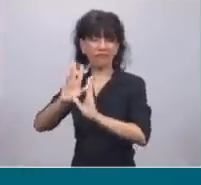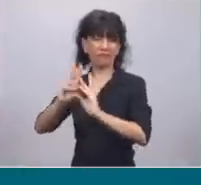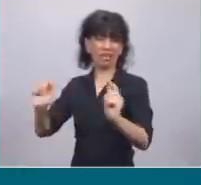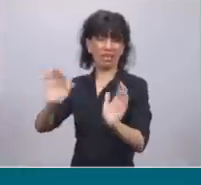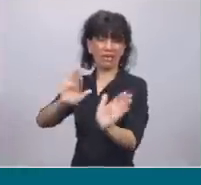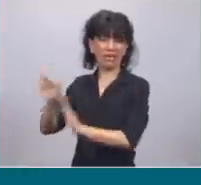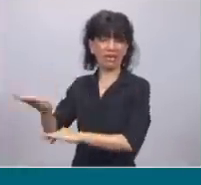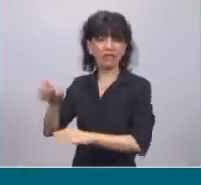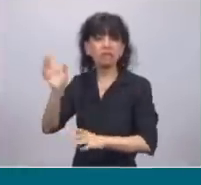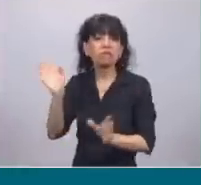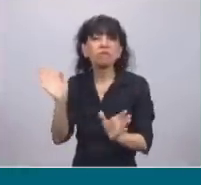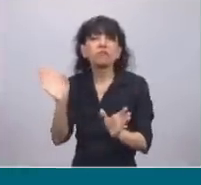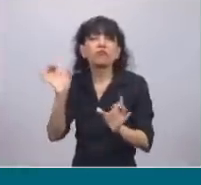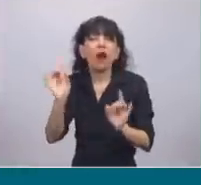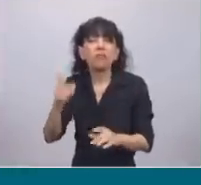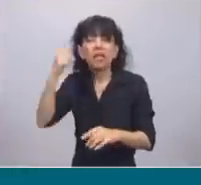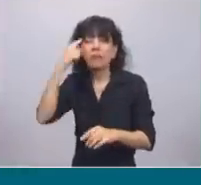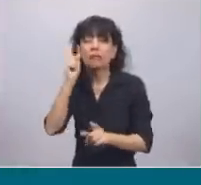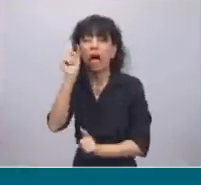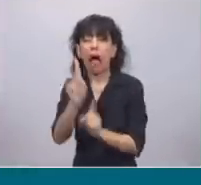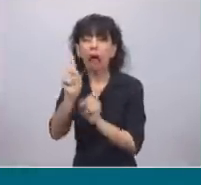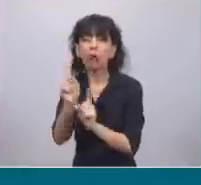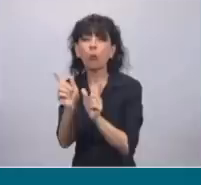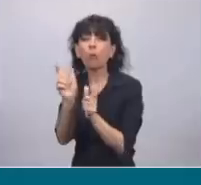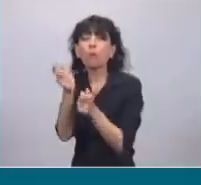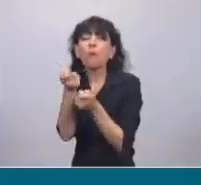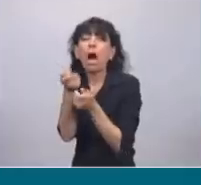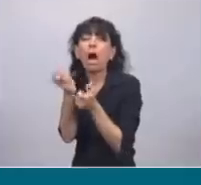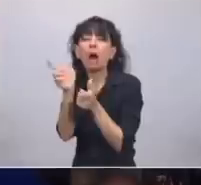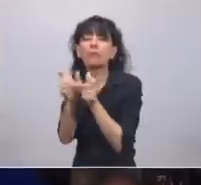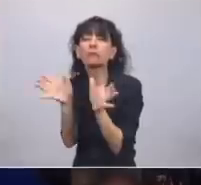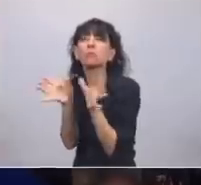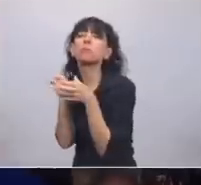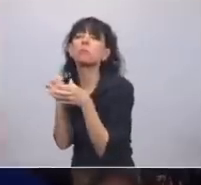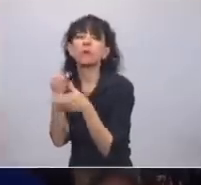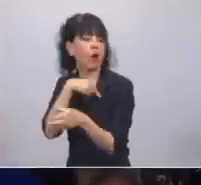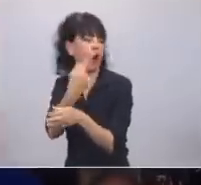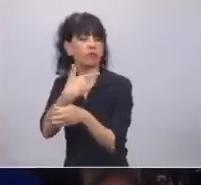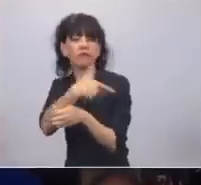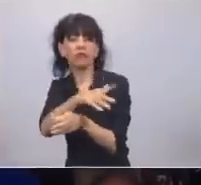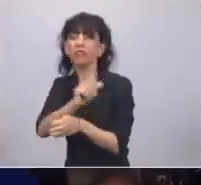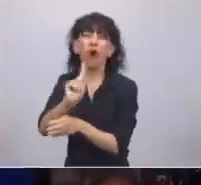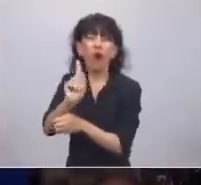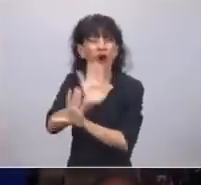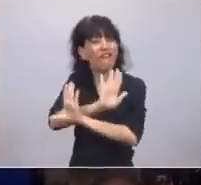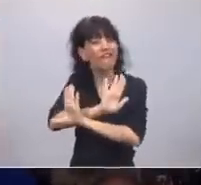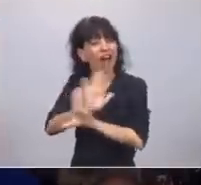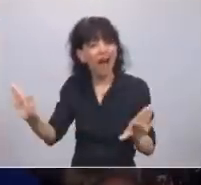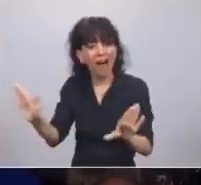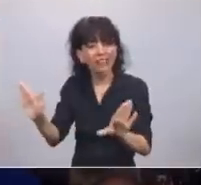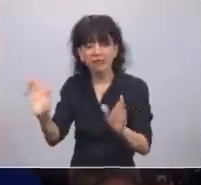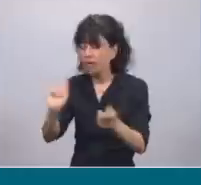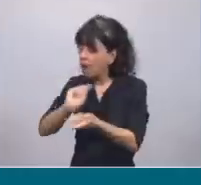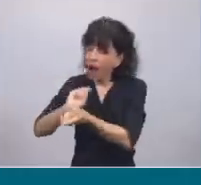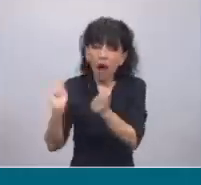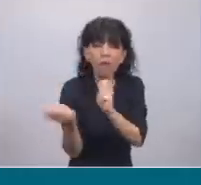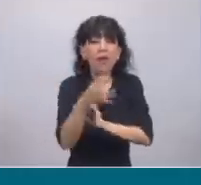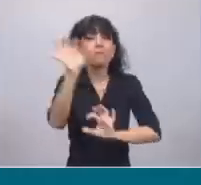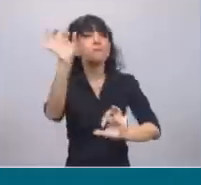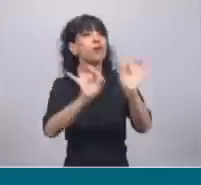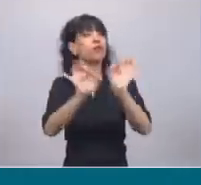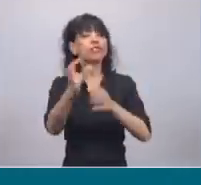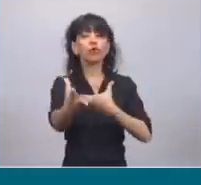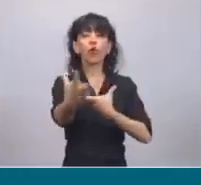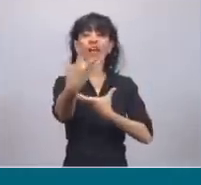pensada para pocos y plantear un proyecto inclusivo para todos